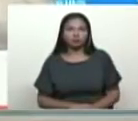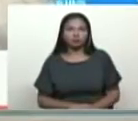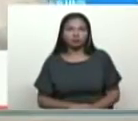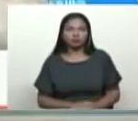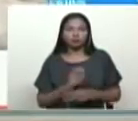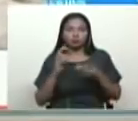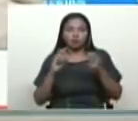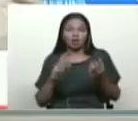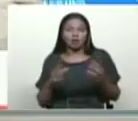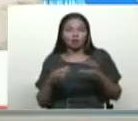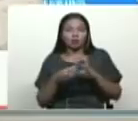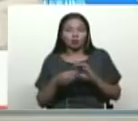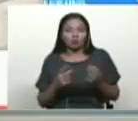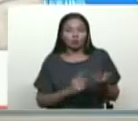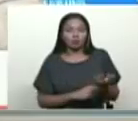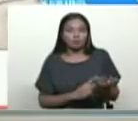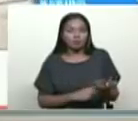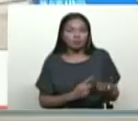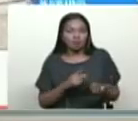nuevos lazos de hermandad.